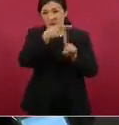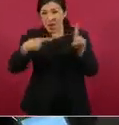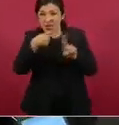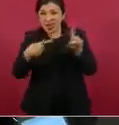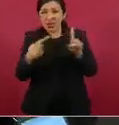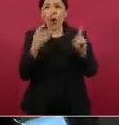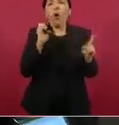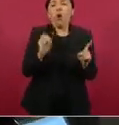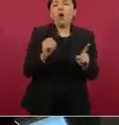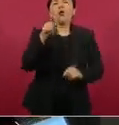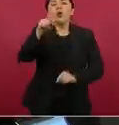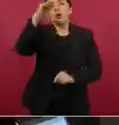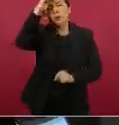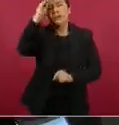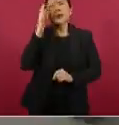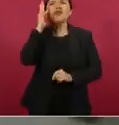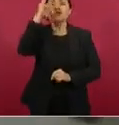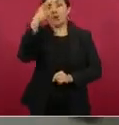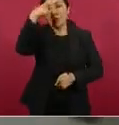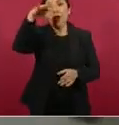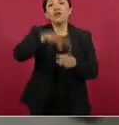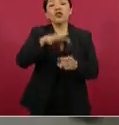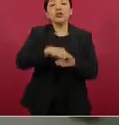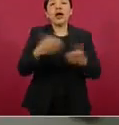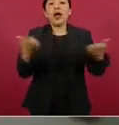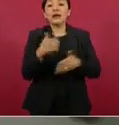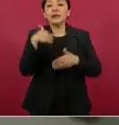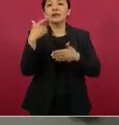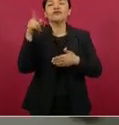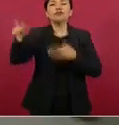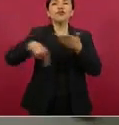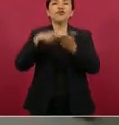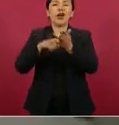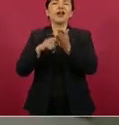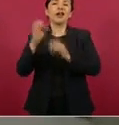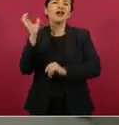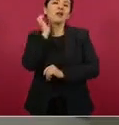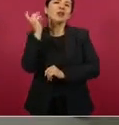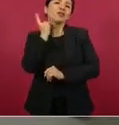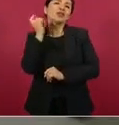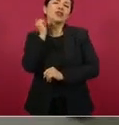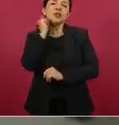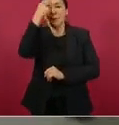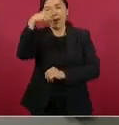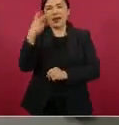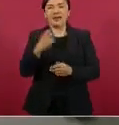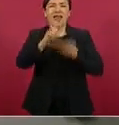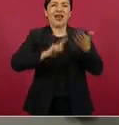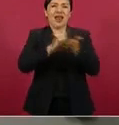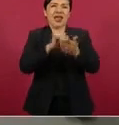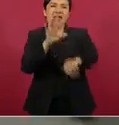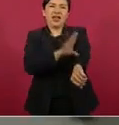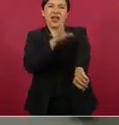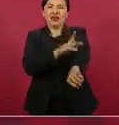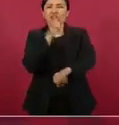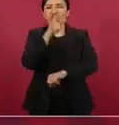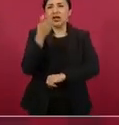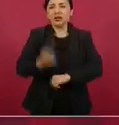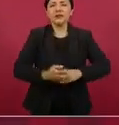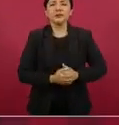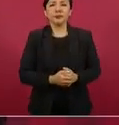serían sus expectativas para la votación que se realizará en el Congreso respecto a la reforma eléctrica. Bueno, yo